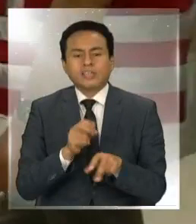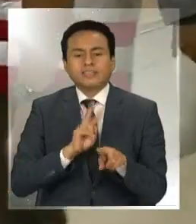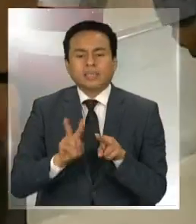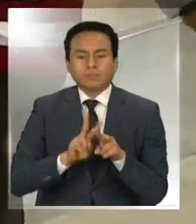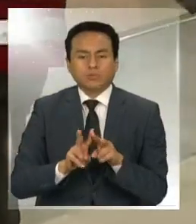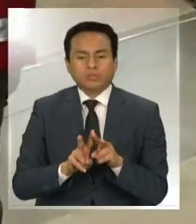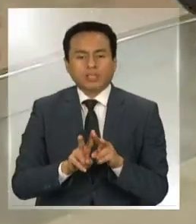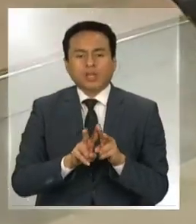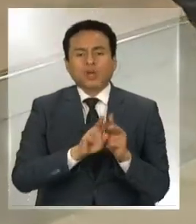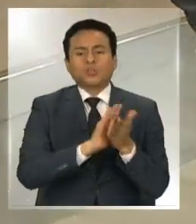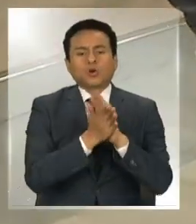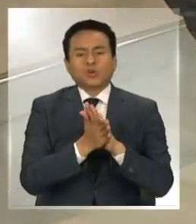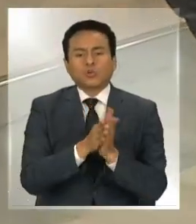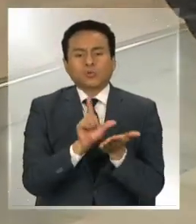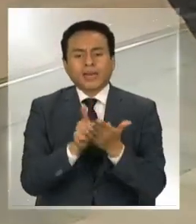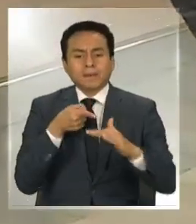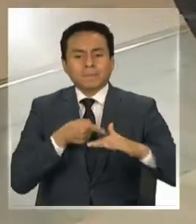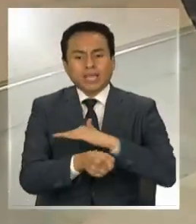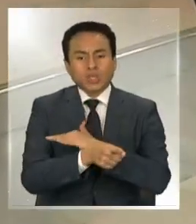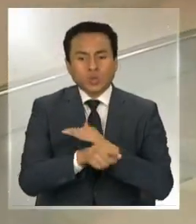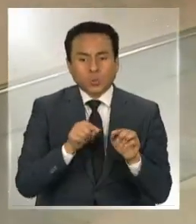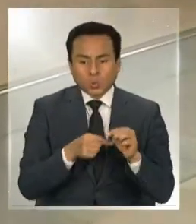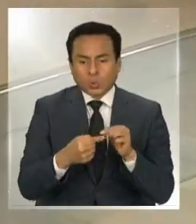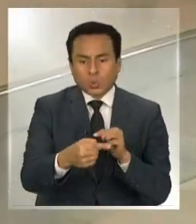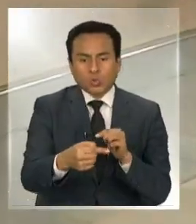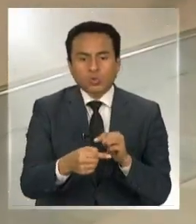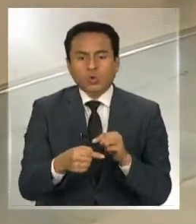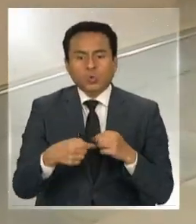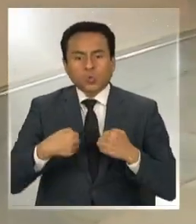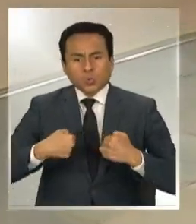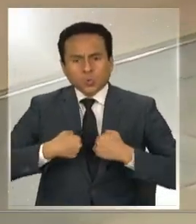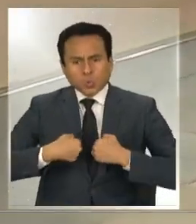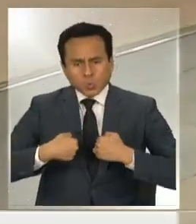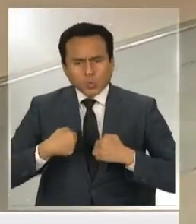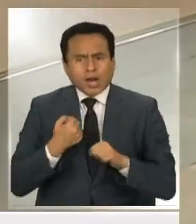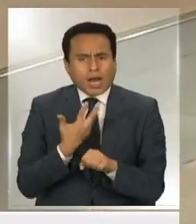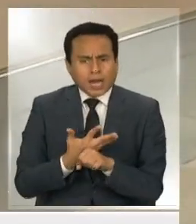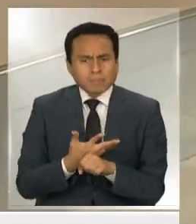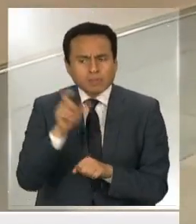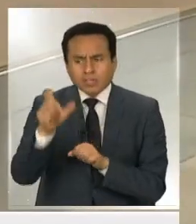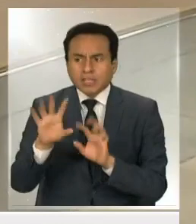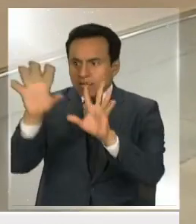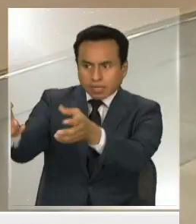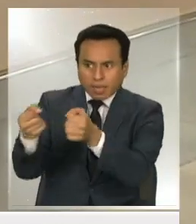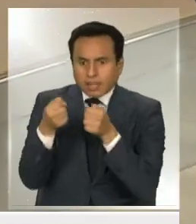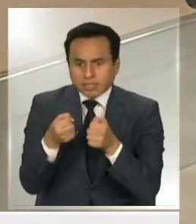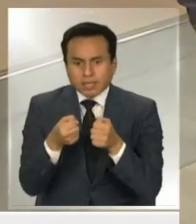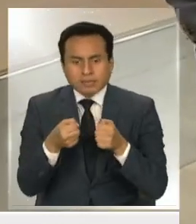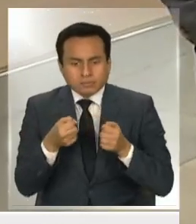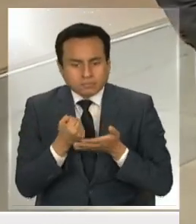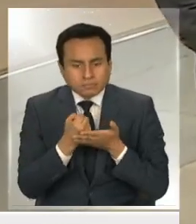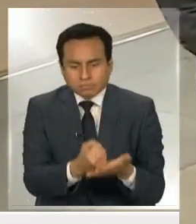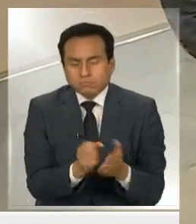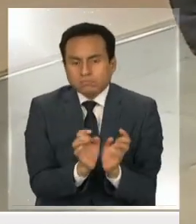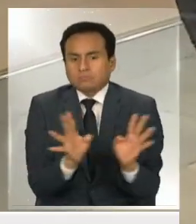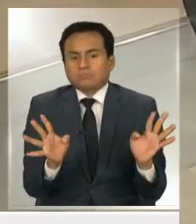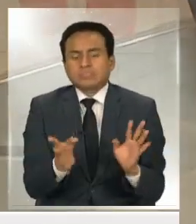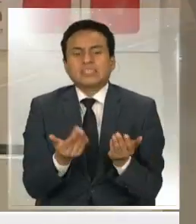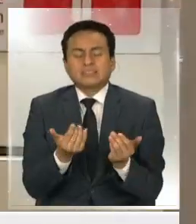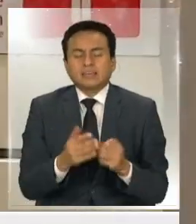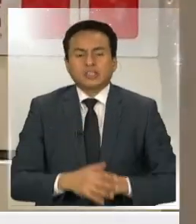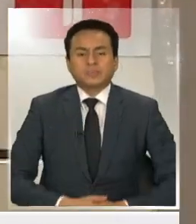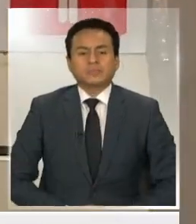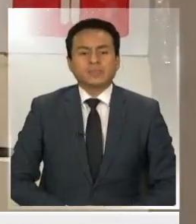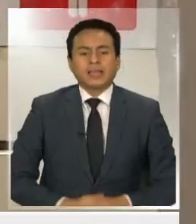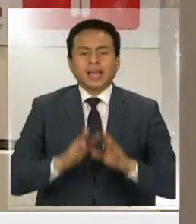directamente en todas nuestras estaciones desfibriladores, de manera que las personas puedan acceder directamente en caso de ser necesario.